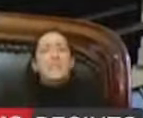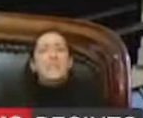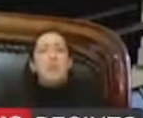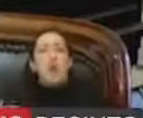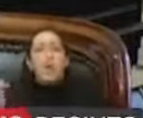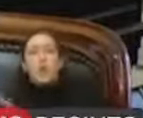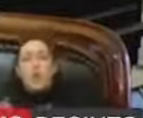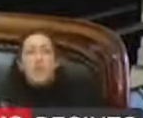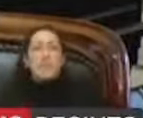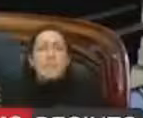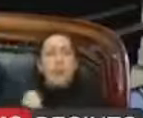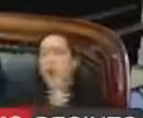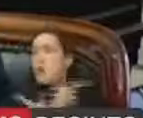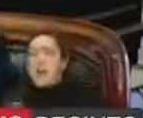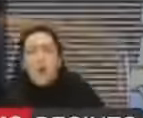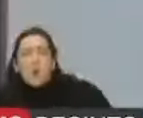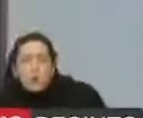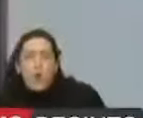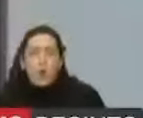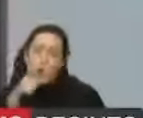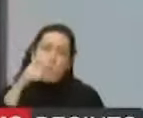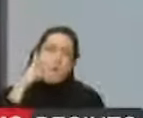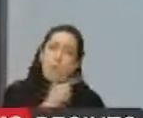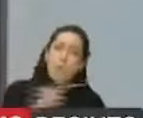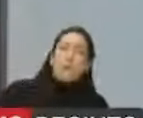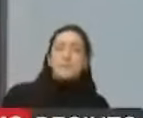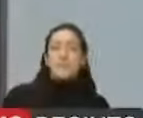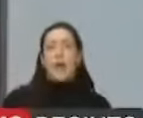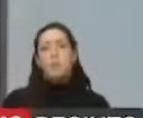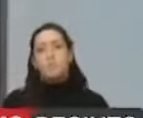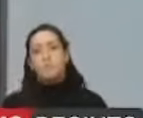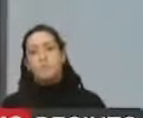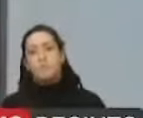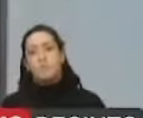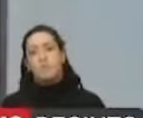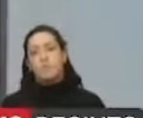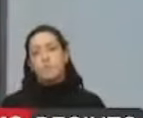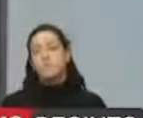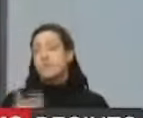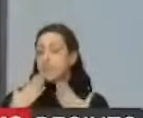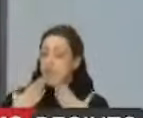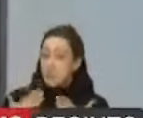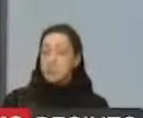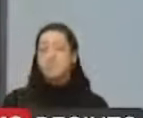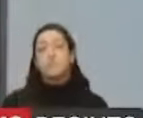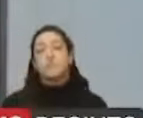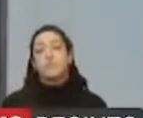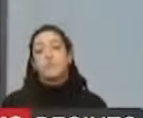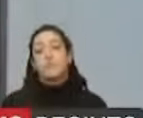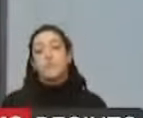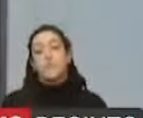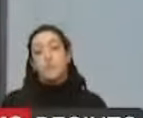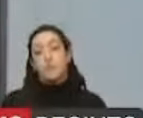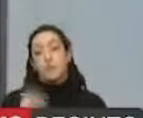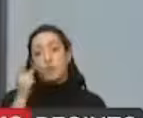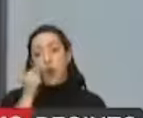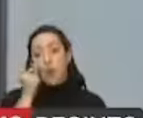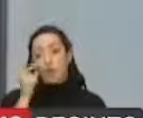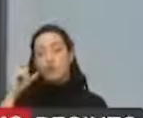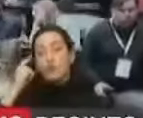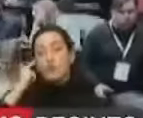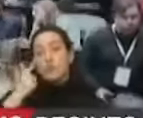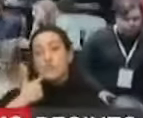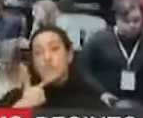radicales que se dieron vuelta, los mismos que armaron esta miseria de aumentos son los mismos que hoy van a apoyar el